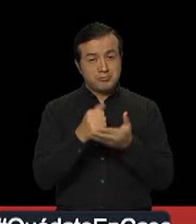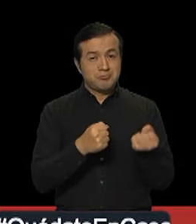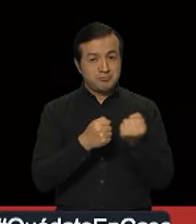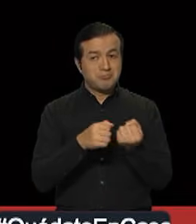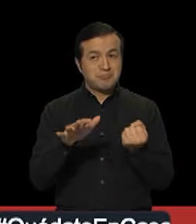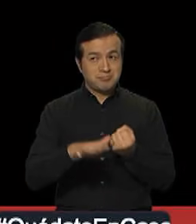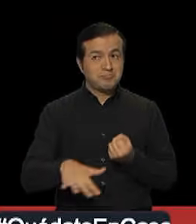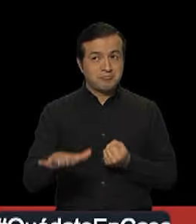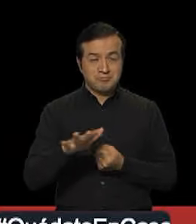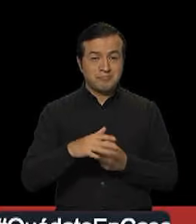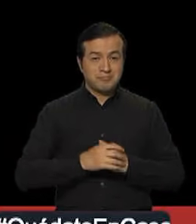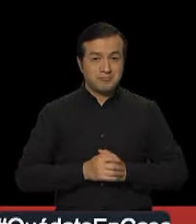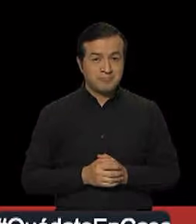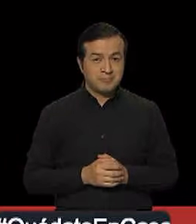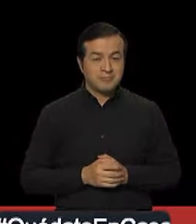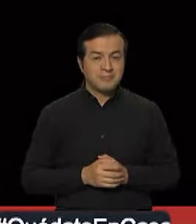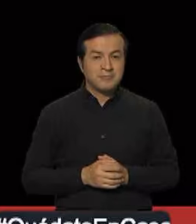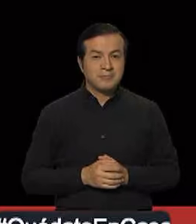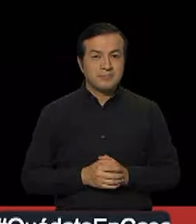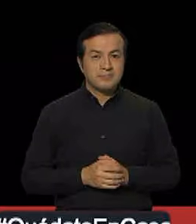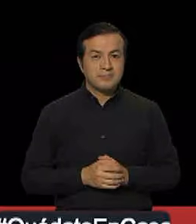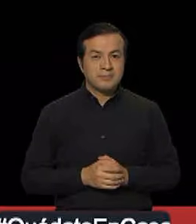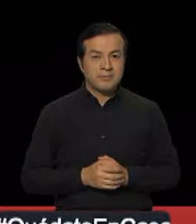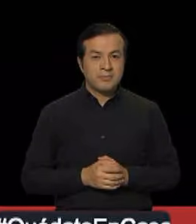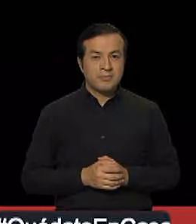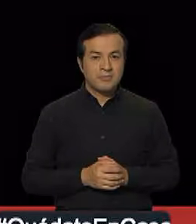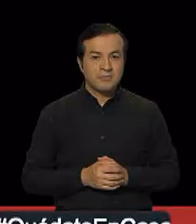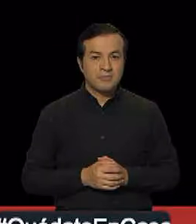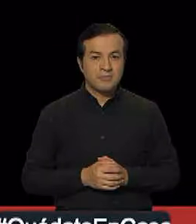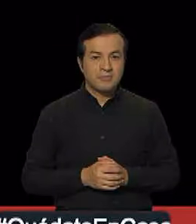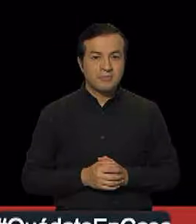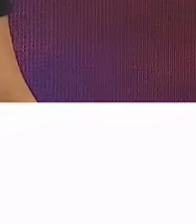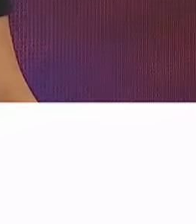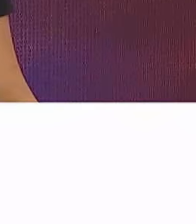en el extranjero. Carlos Flores, Medios Públicos.